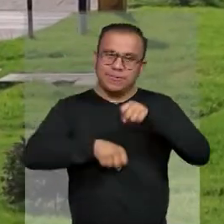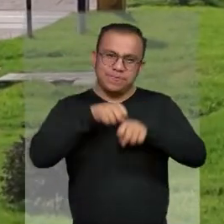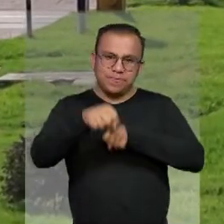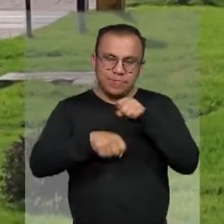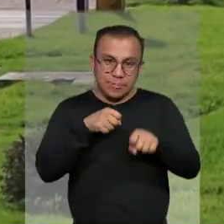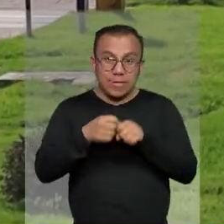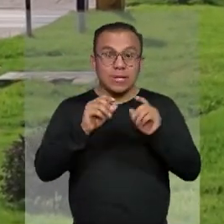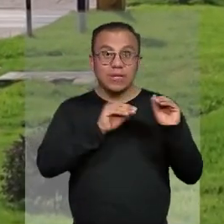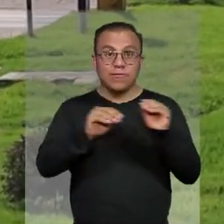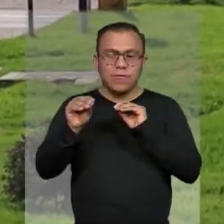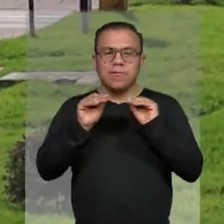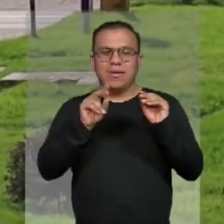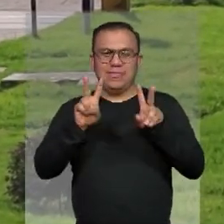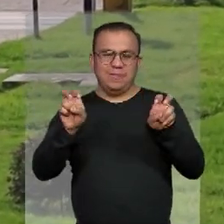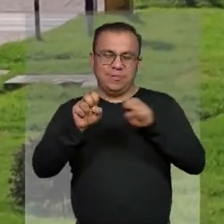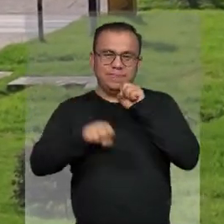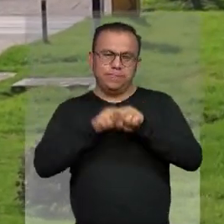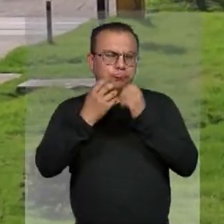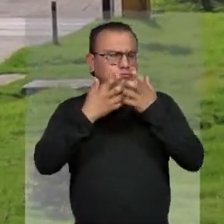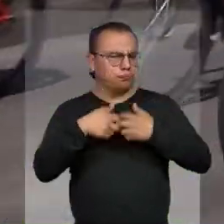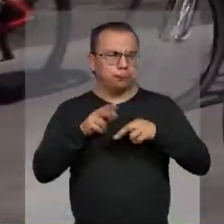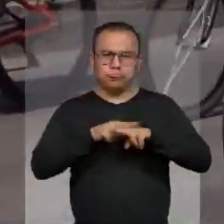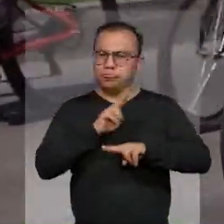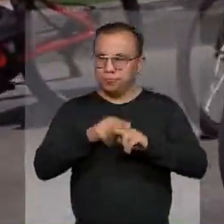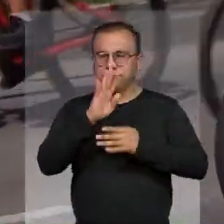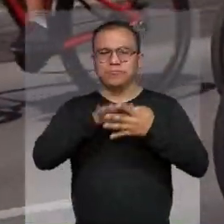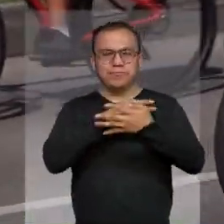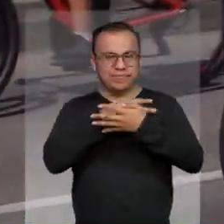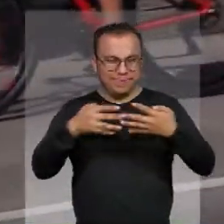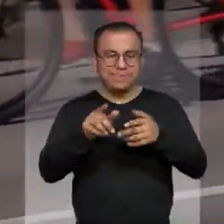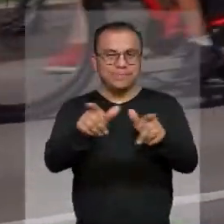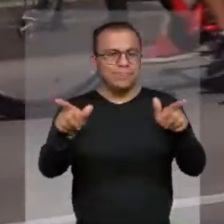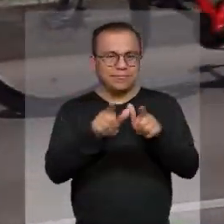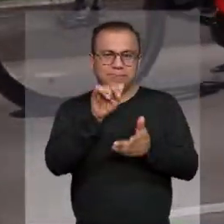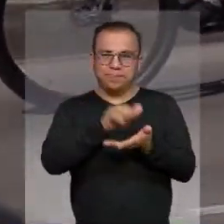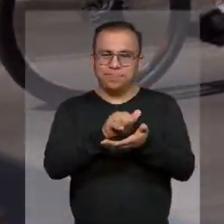recreovía y escuelas de la bici que funcionarán en sus horarios y sitios habituales.